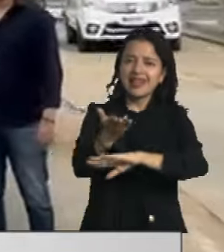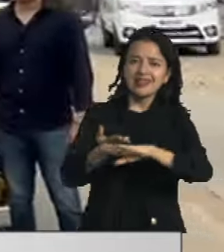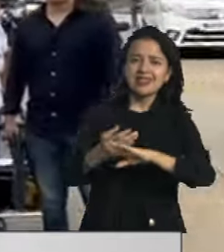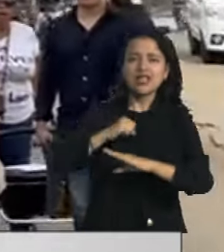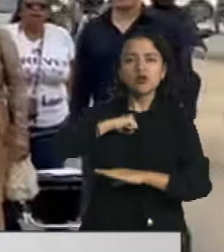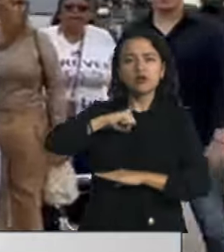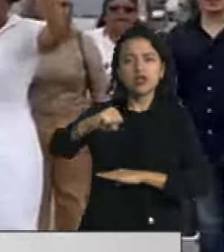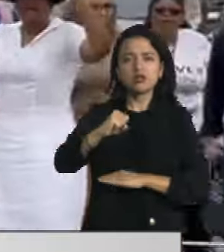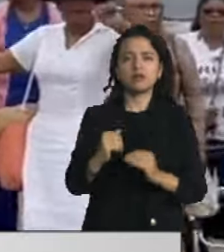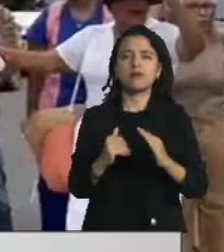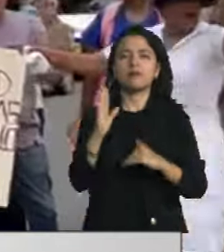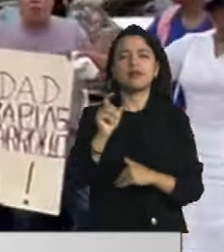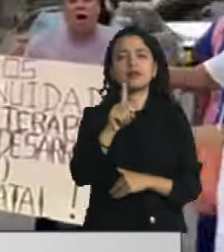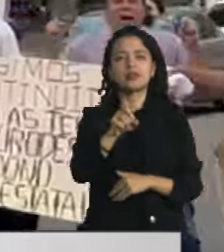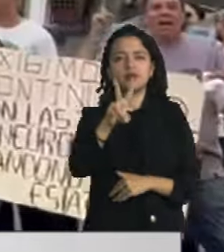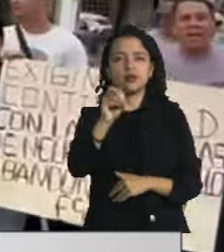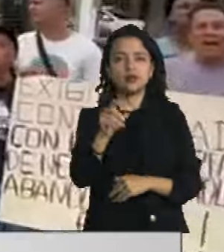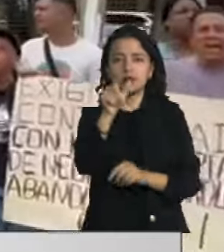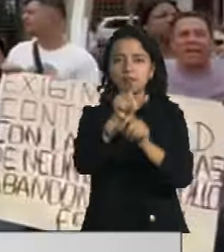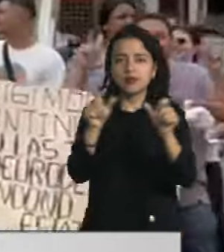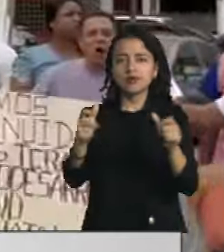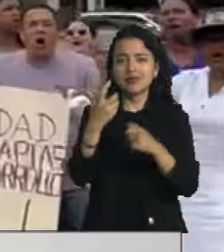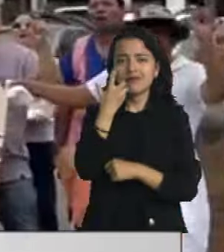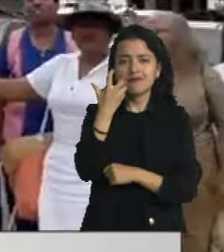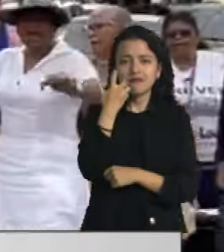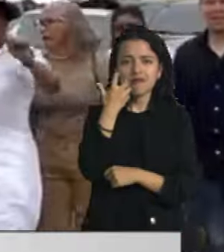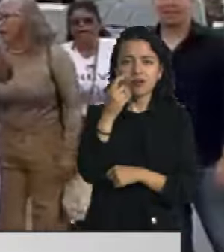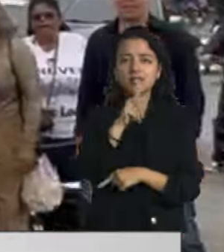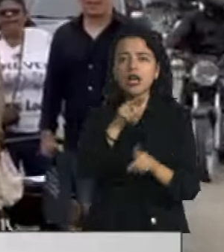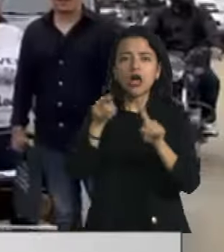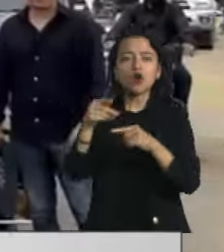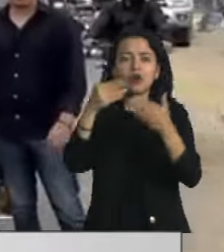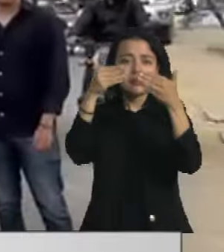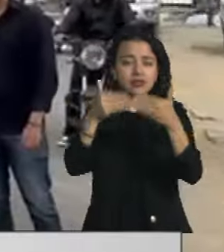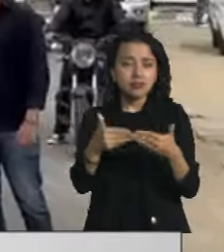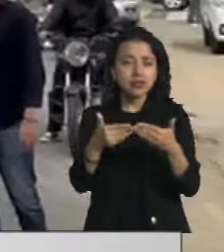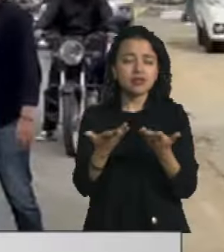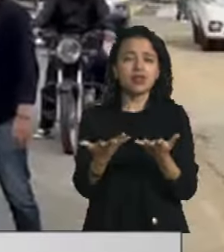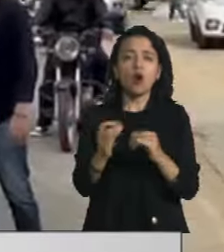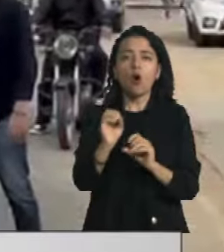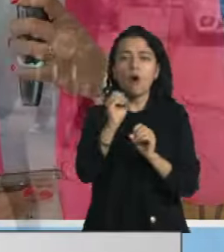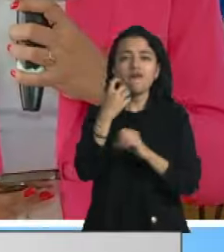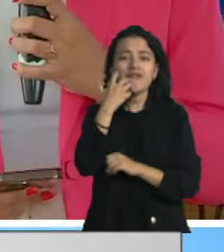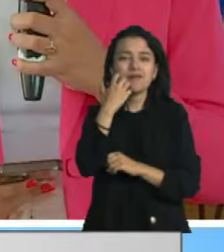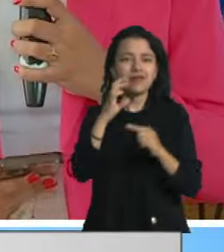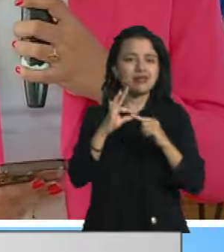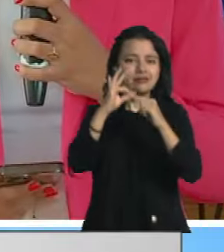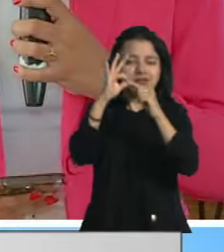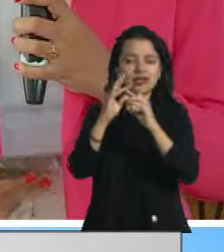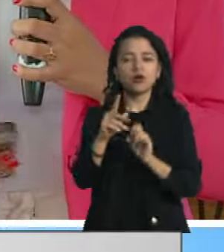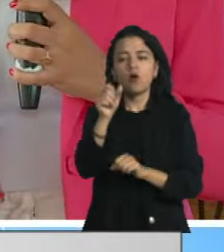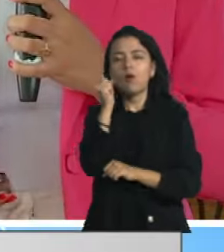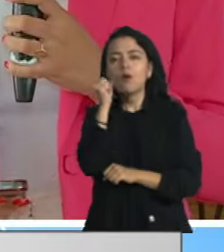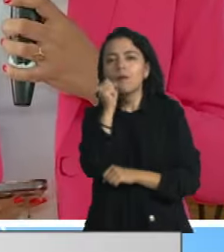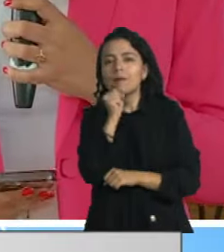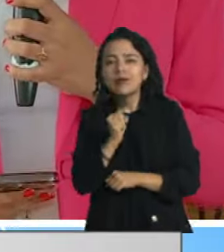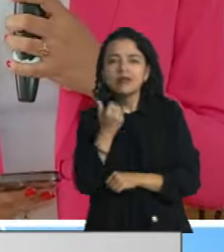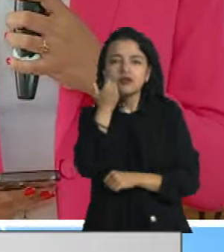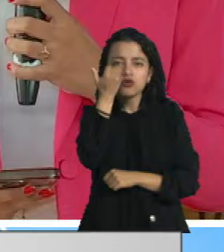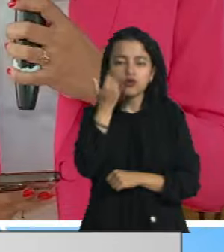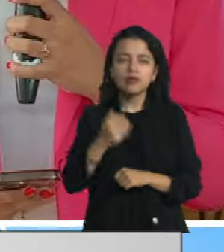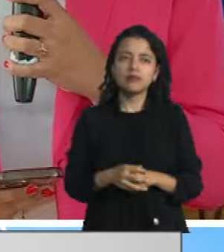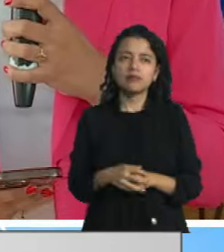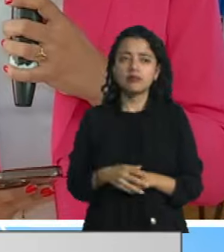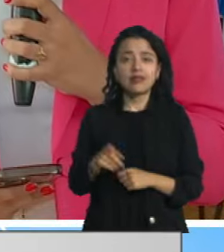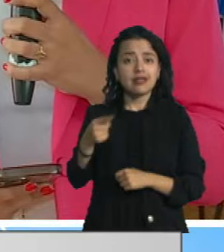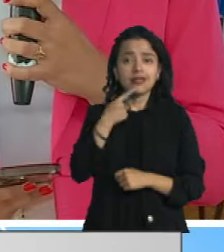más de 170 pacientes con algunas condiciones de discapacidad, con enfermedades huérfanas y adultos mayores. Piden continuidad en